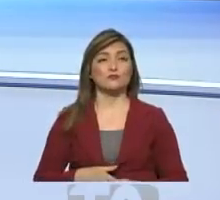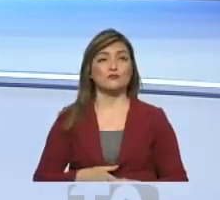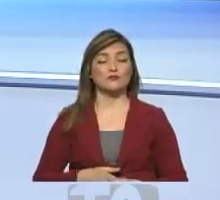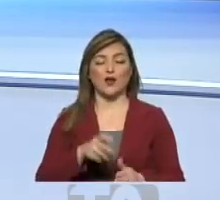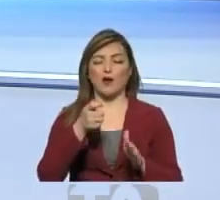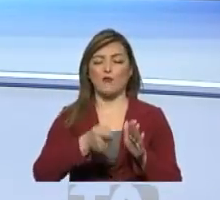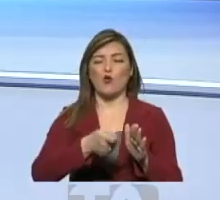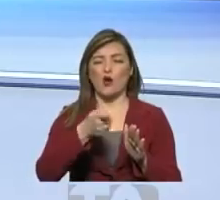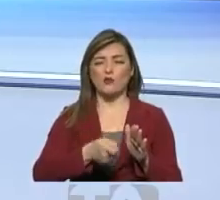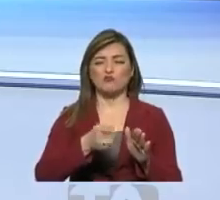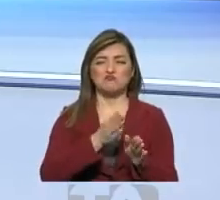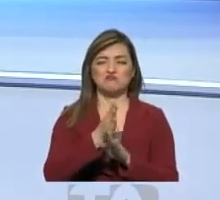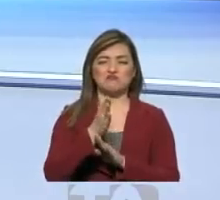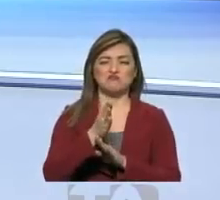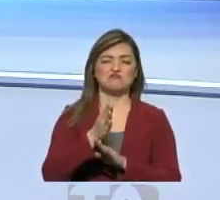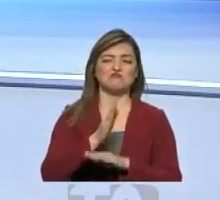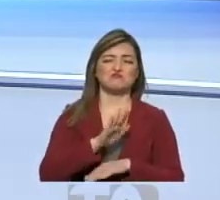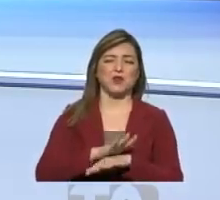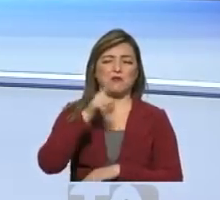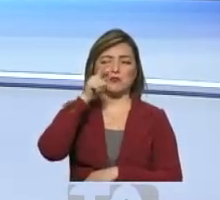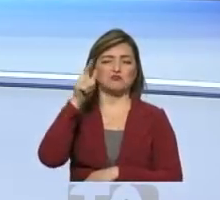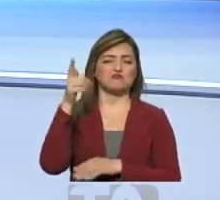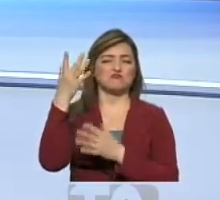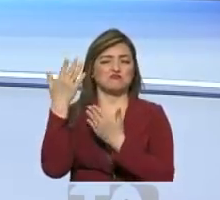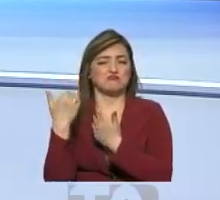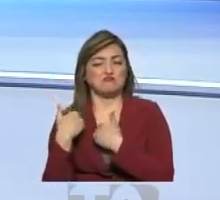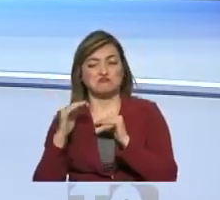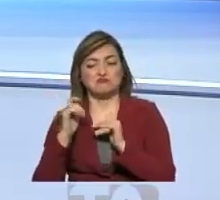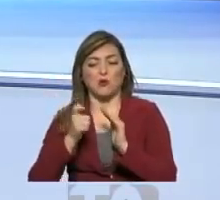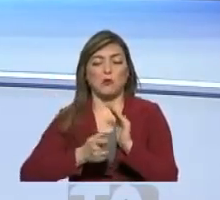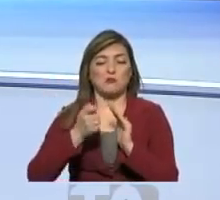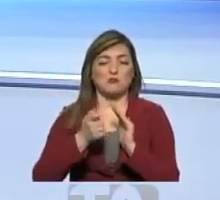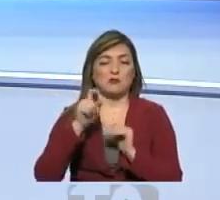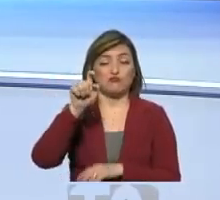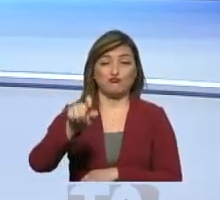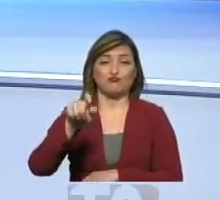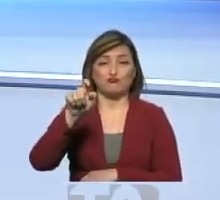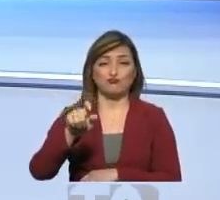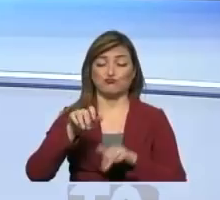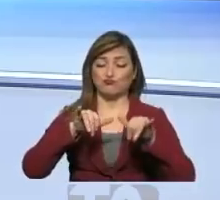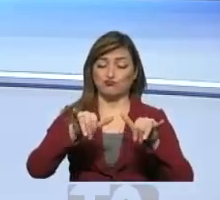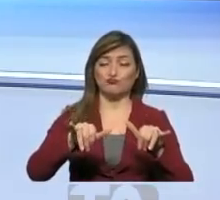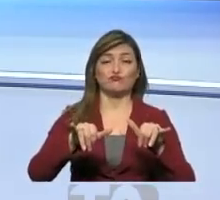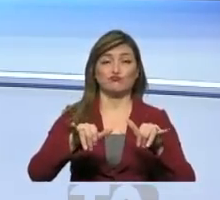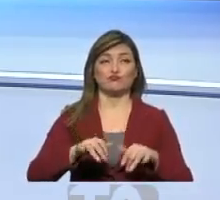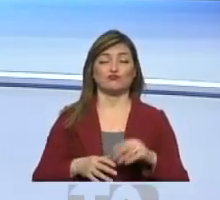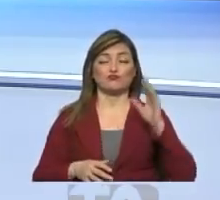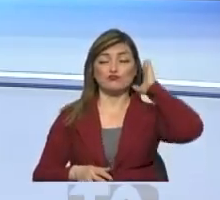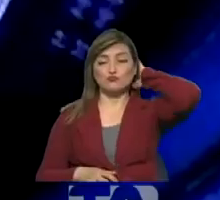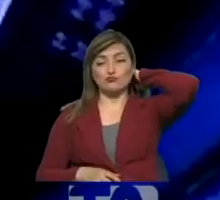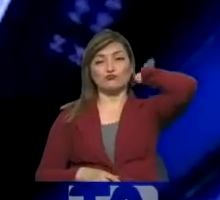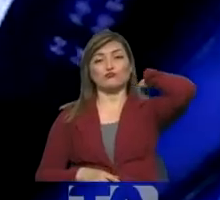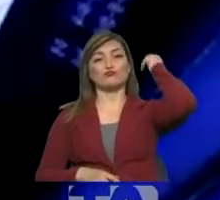abogados penalistas, les corresponderá a la fiscalía señalar frente a los jueces la necesidad de continuar con la medida cautelar.